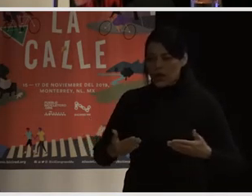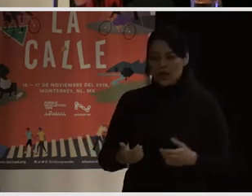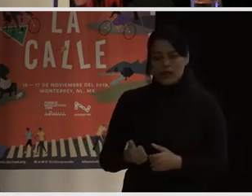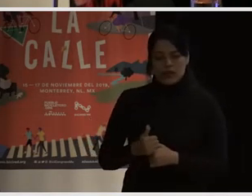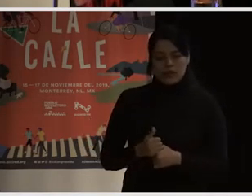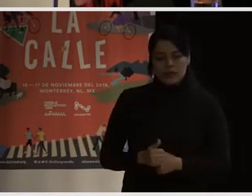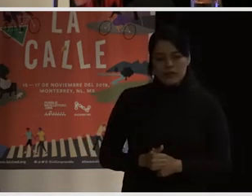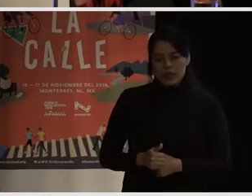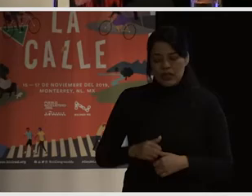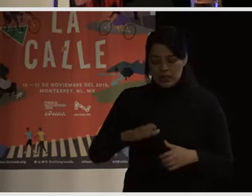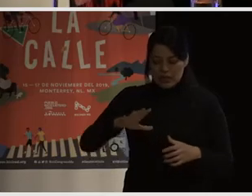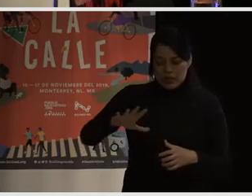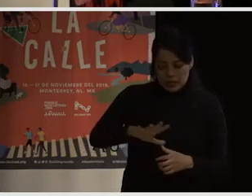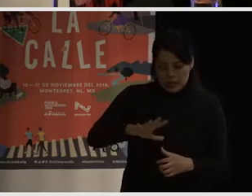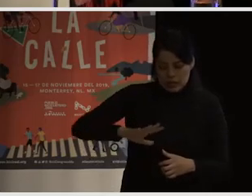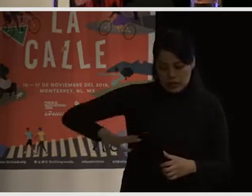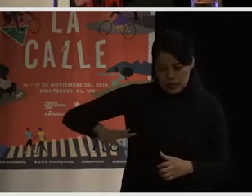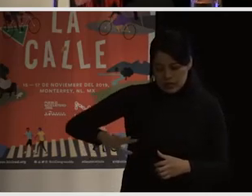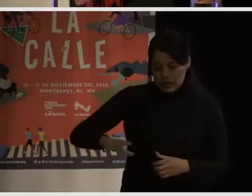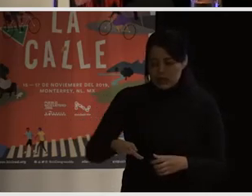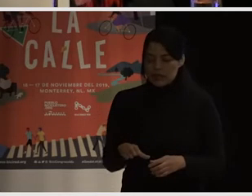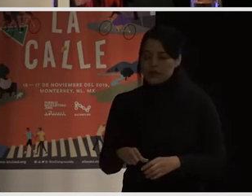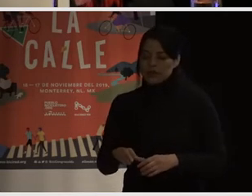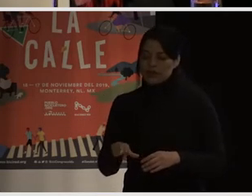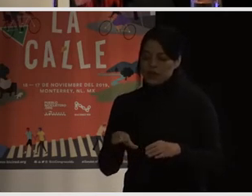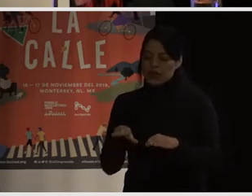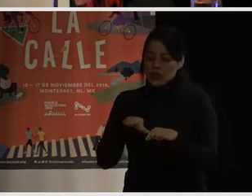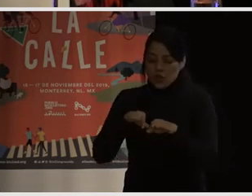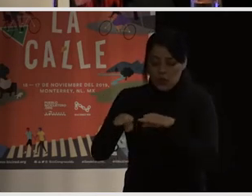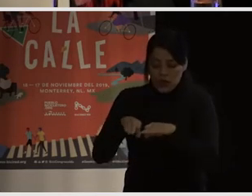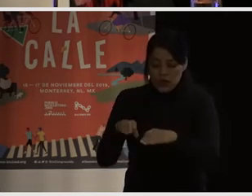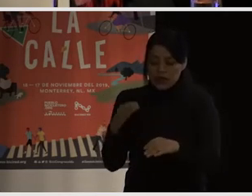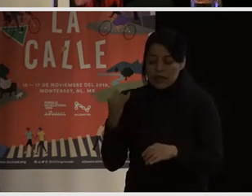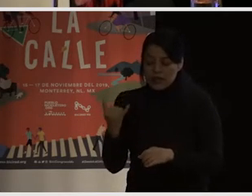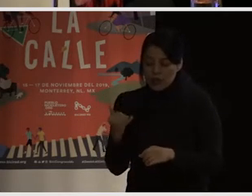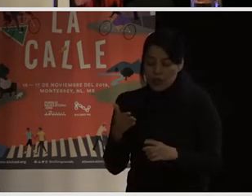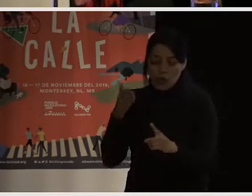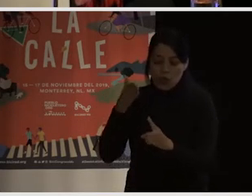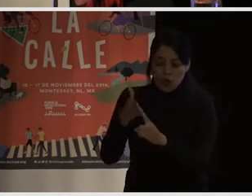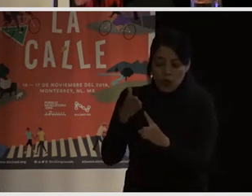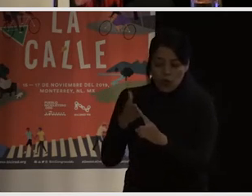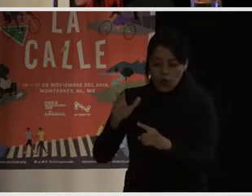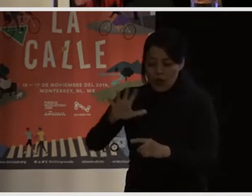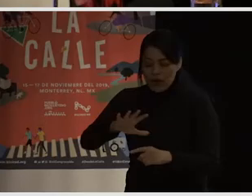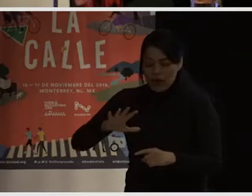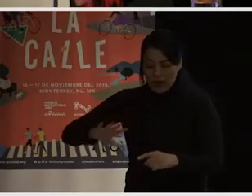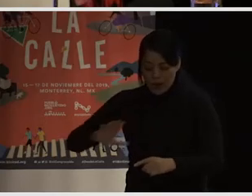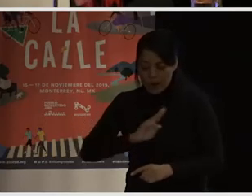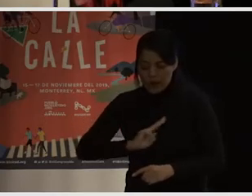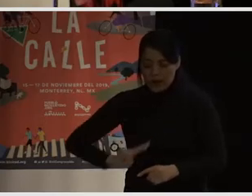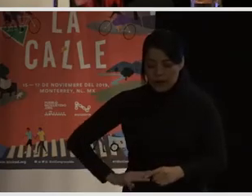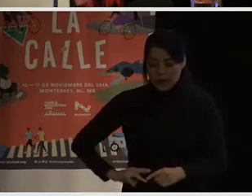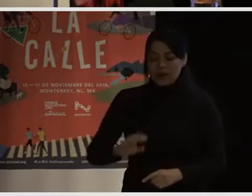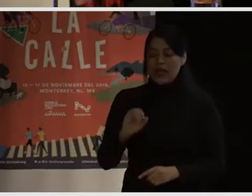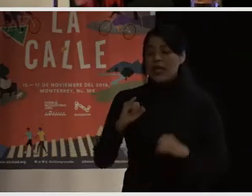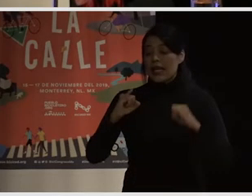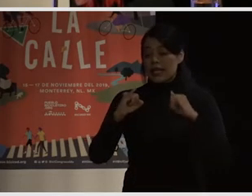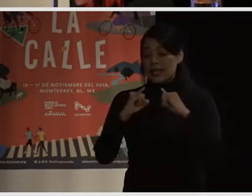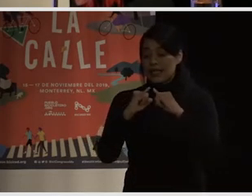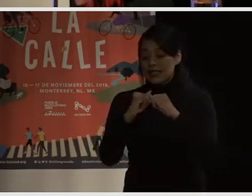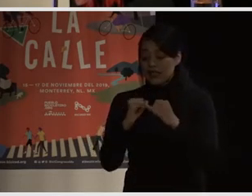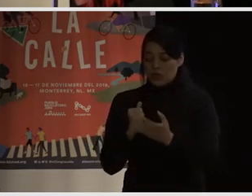de lo metropolitano y como impacta en los municipios es la historia sin embargo también el imeplan genera mecanismos de participación para